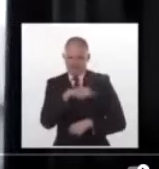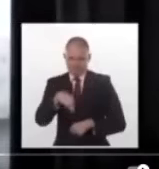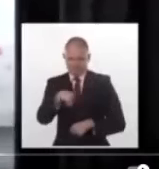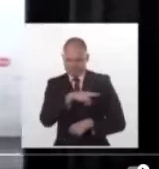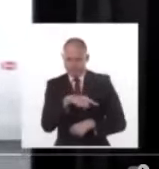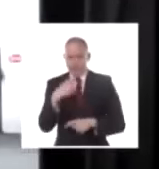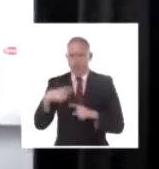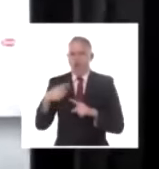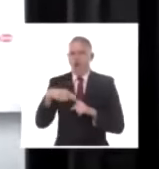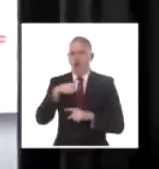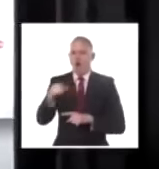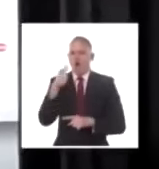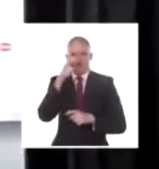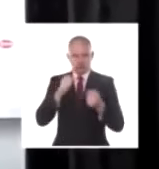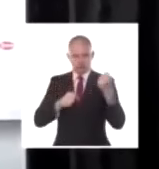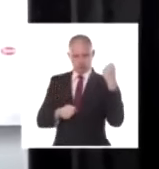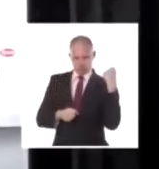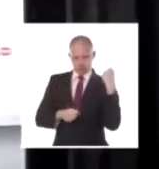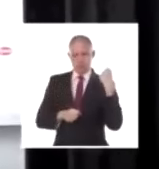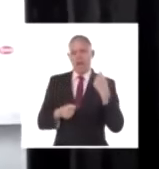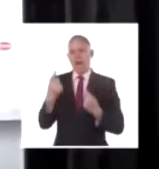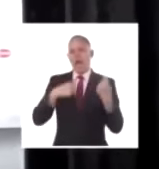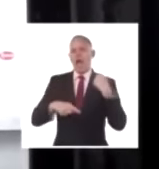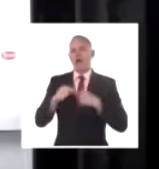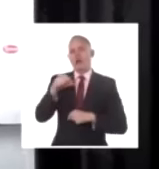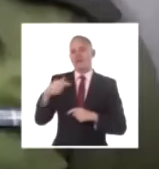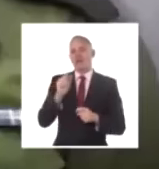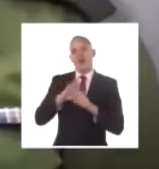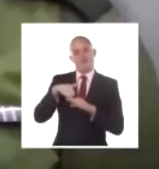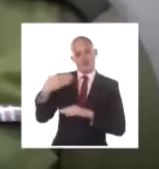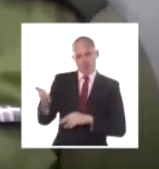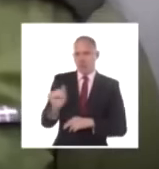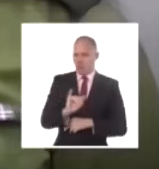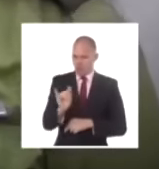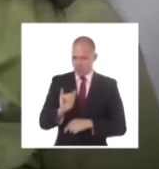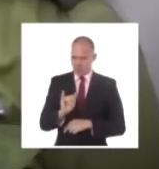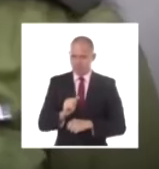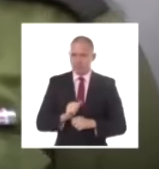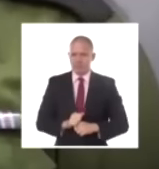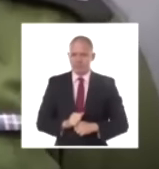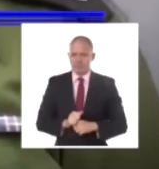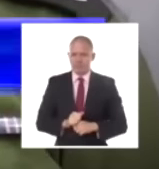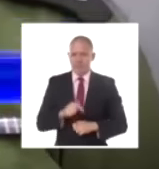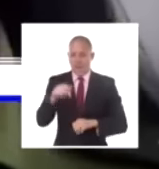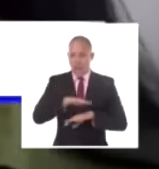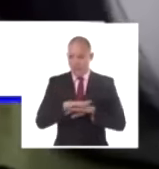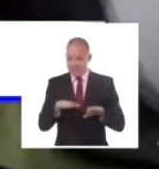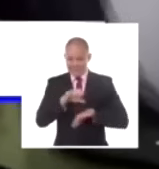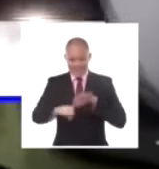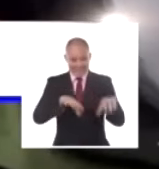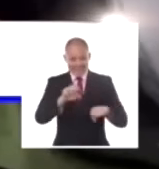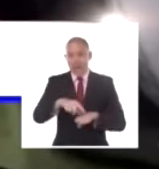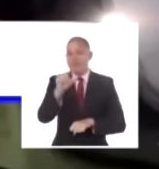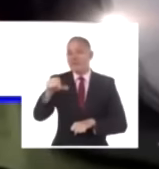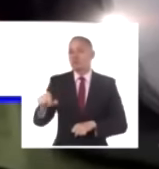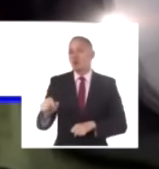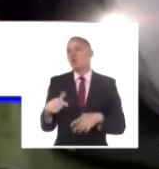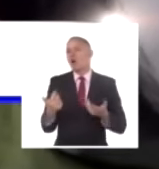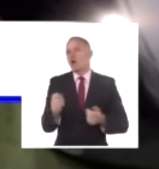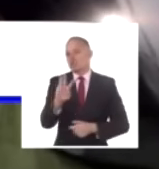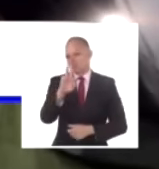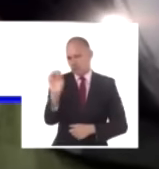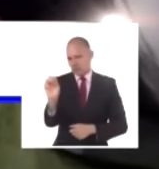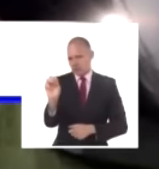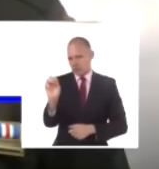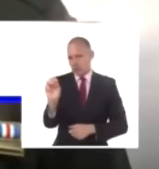tecnólogos, custodios y desocupados ajenos a la empresa. En la actualidad contamos con 30 imputados, 11 asegurados con la